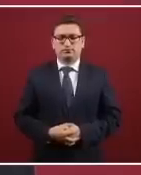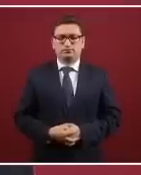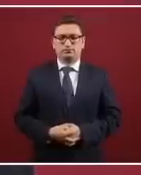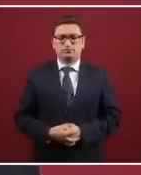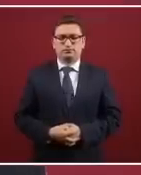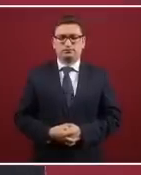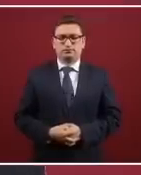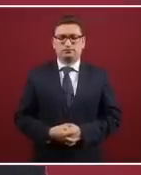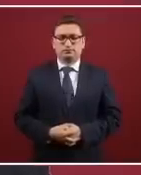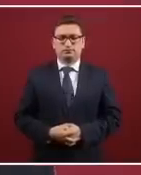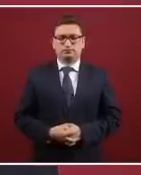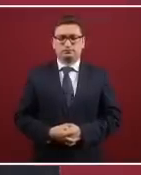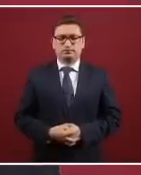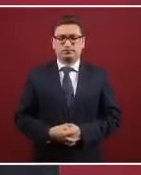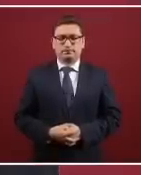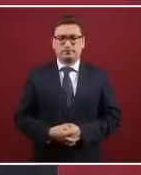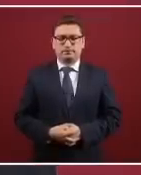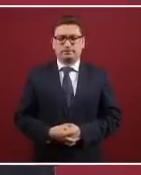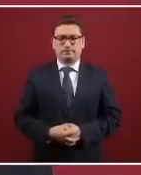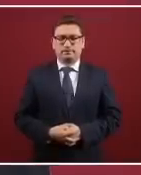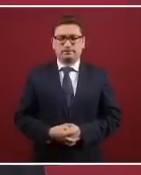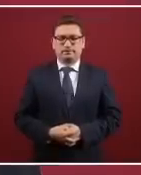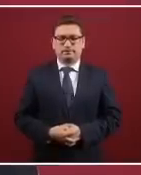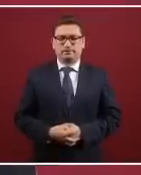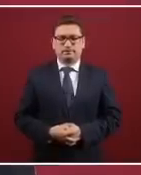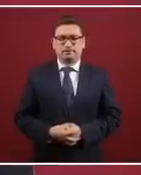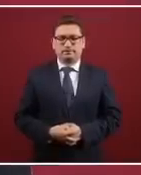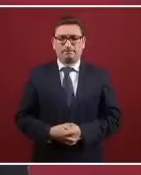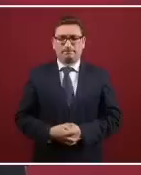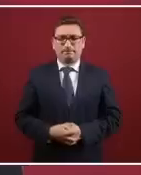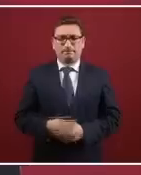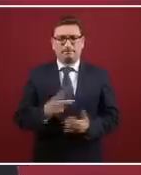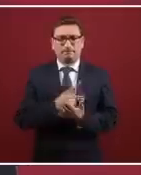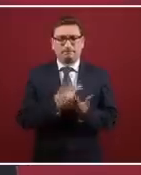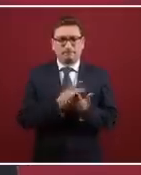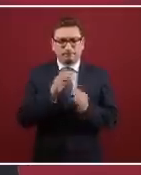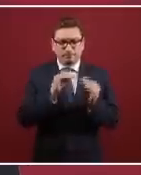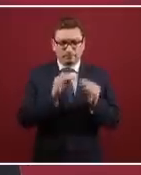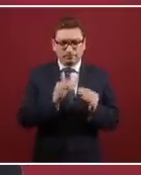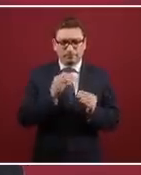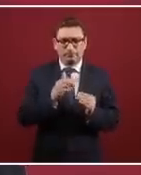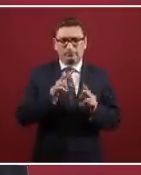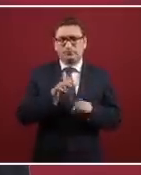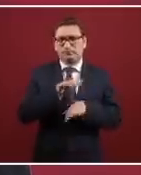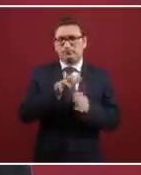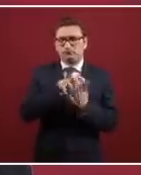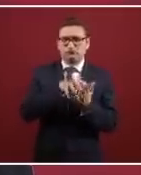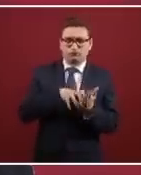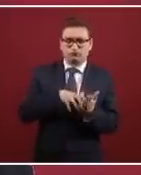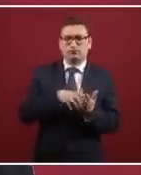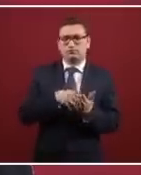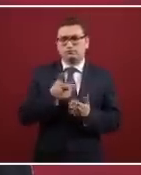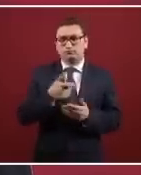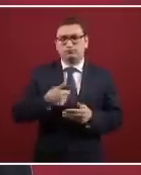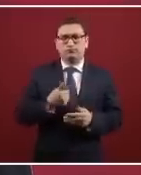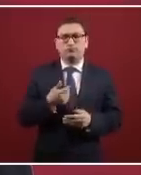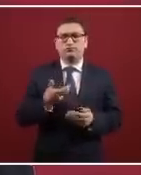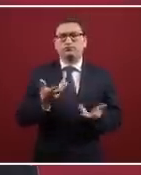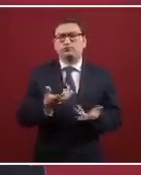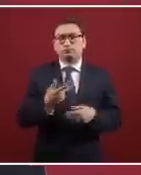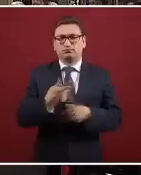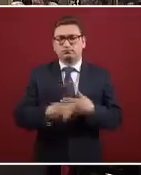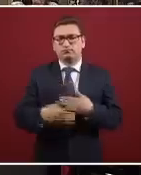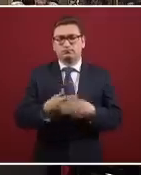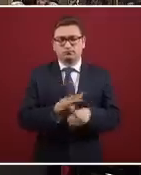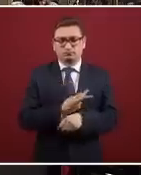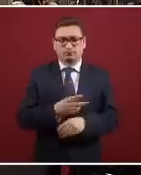en qué ha consistido el plan de austeridad republicana.